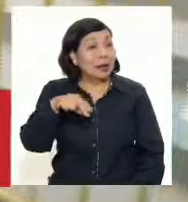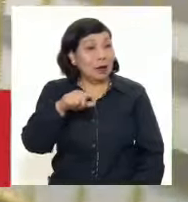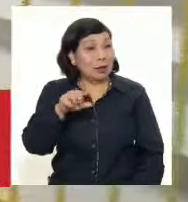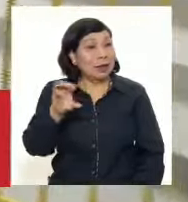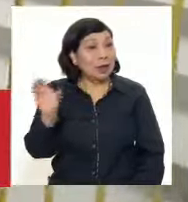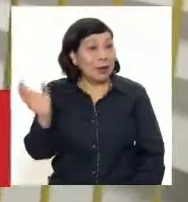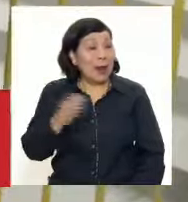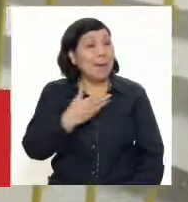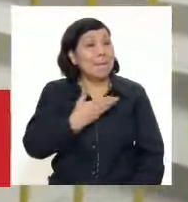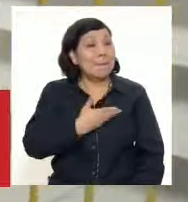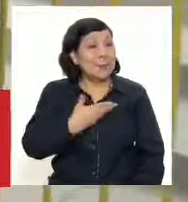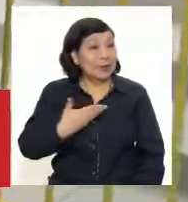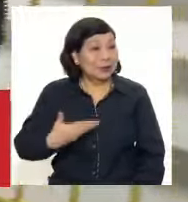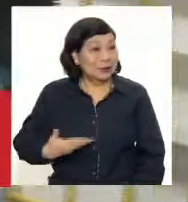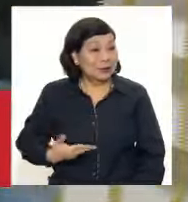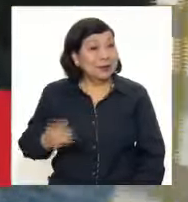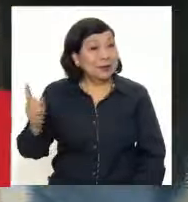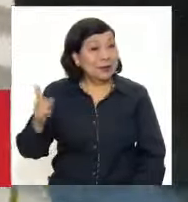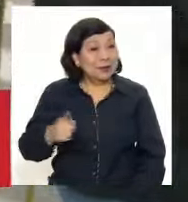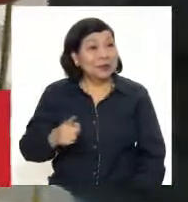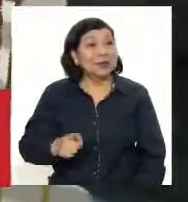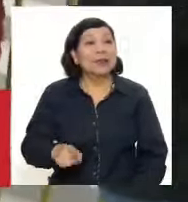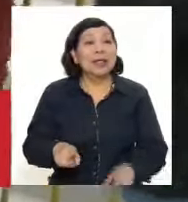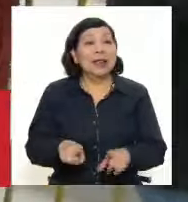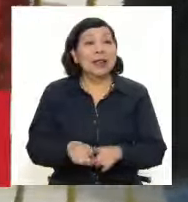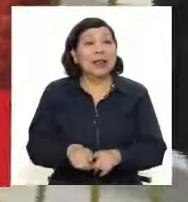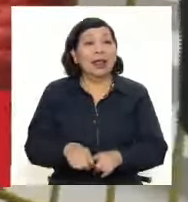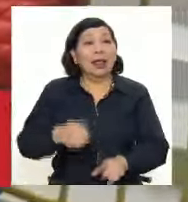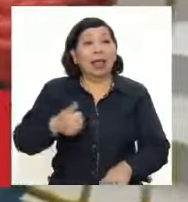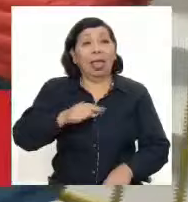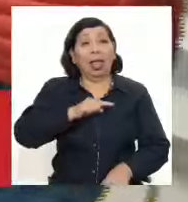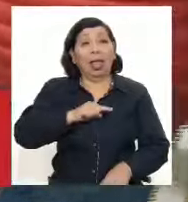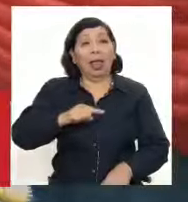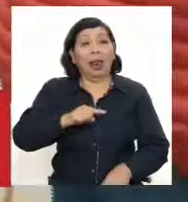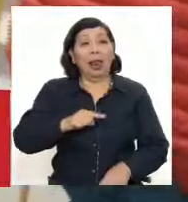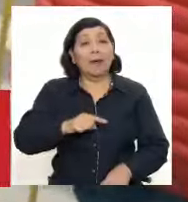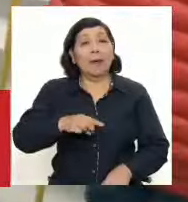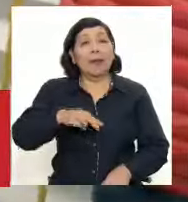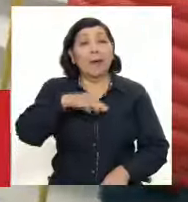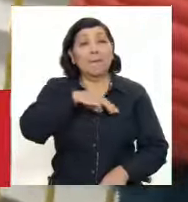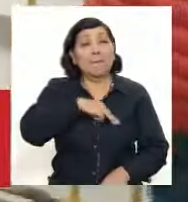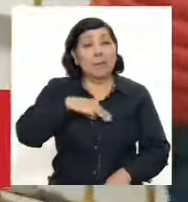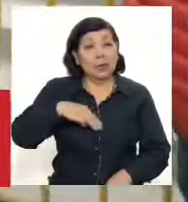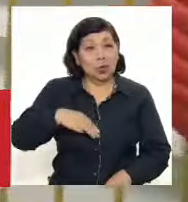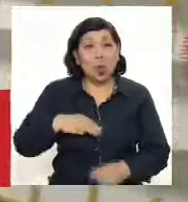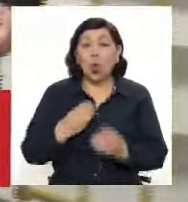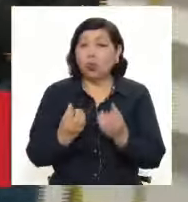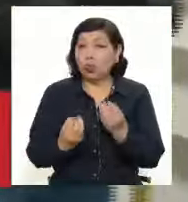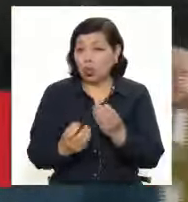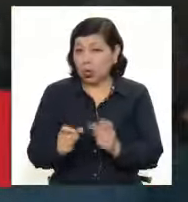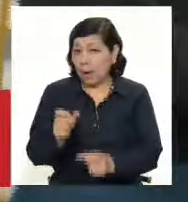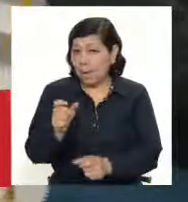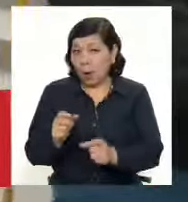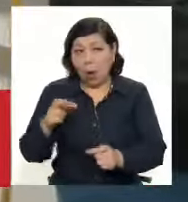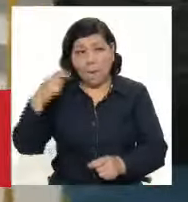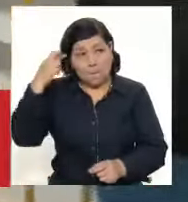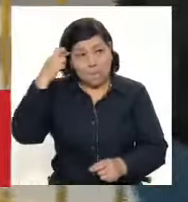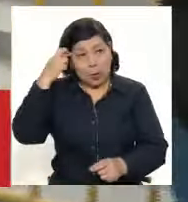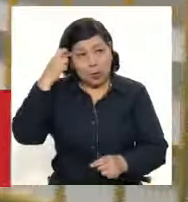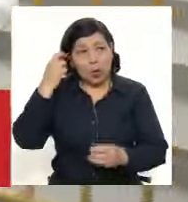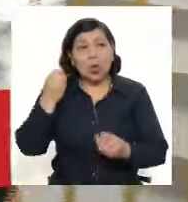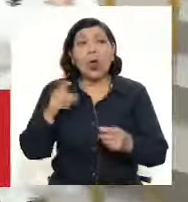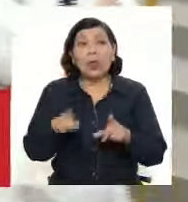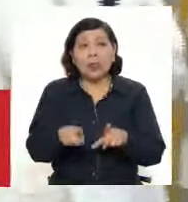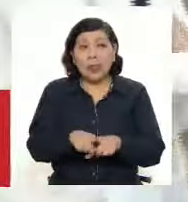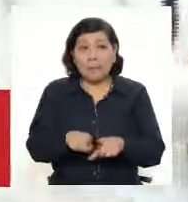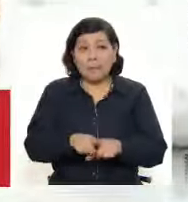estuvo presente la presidenta de la República, el jefe de gabinete y muchos políticos,